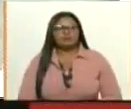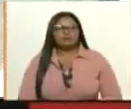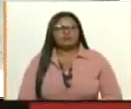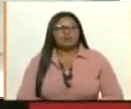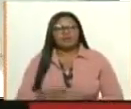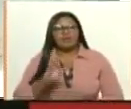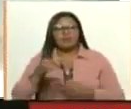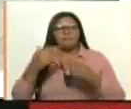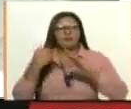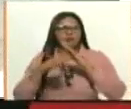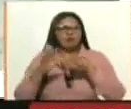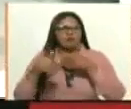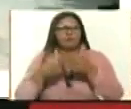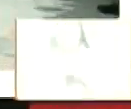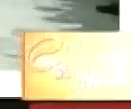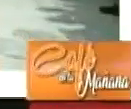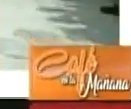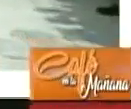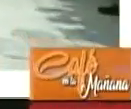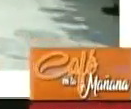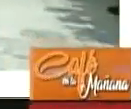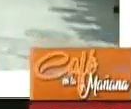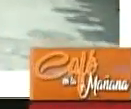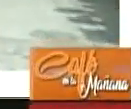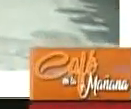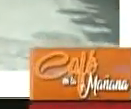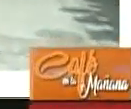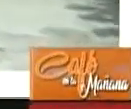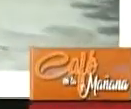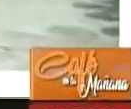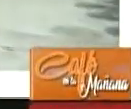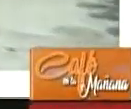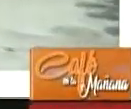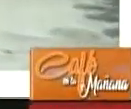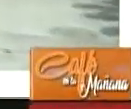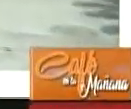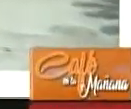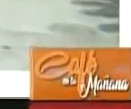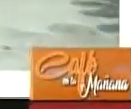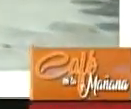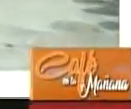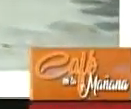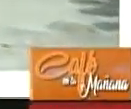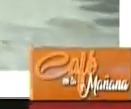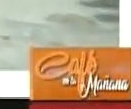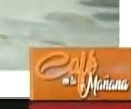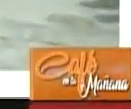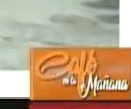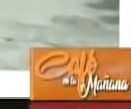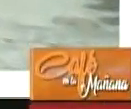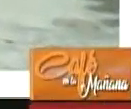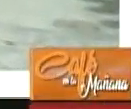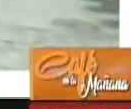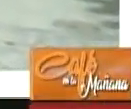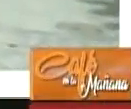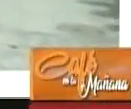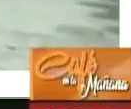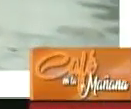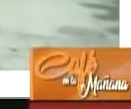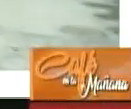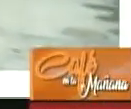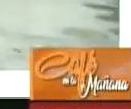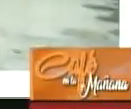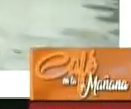su propuesta de pesebre escolar y recibió mención especial en el primer Festival Nacional de Pesebre. Esta es